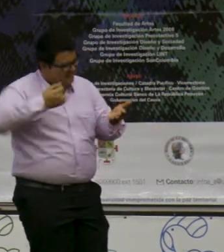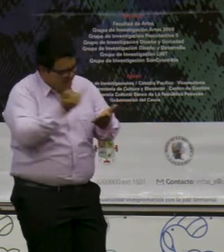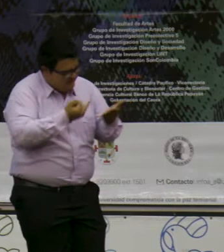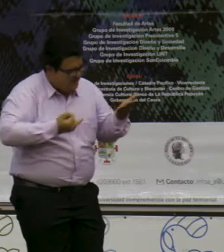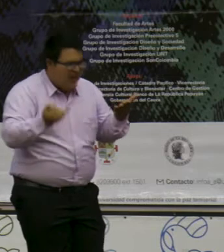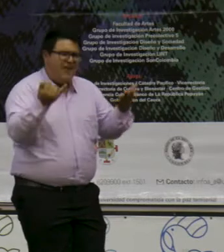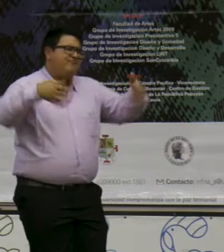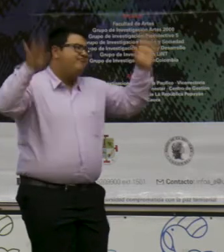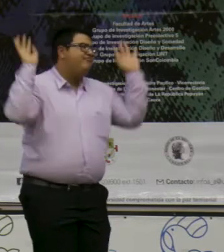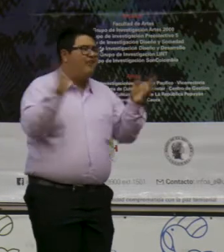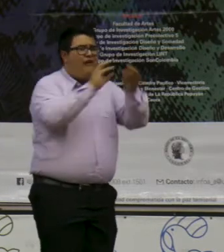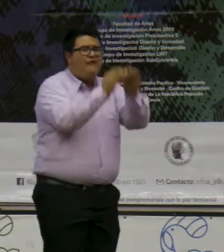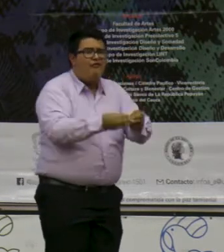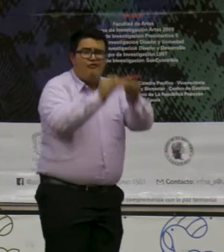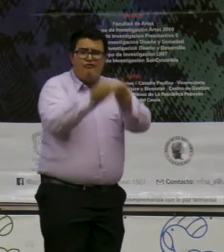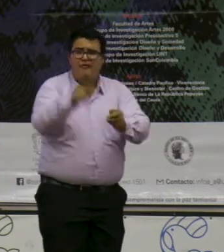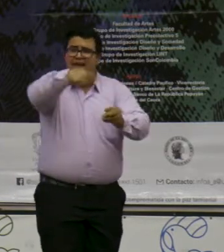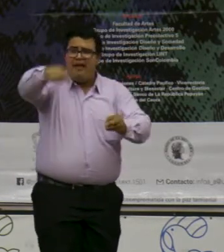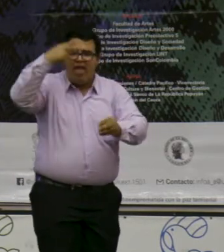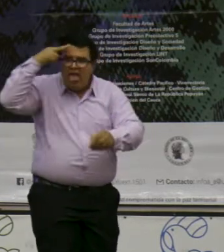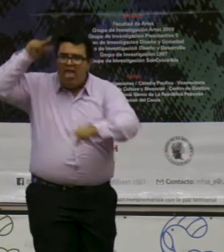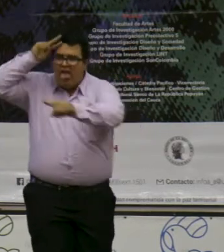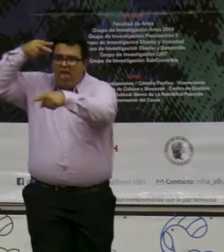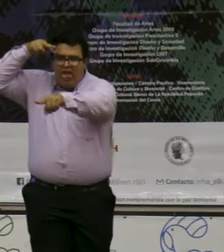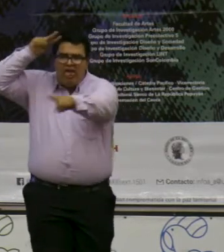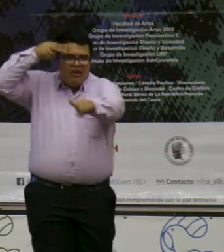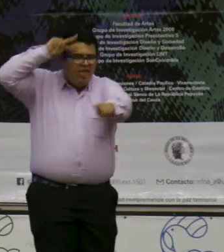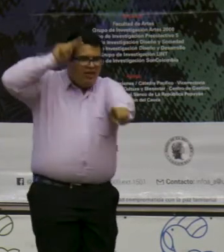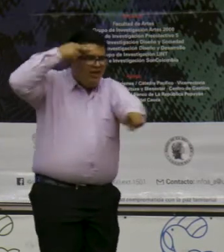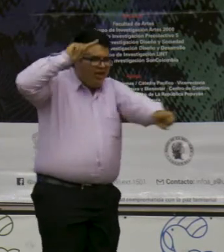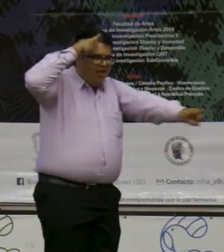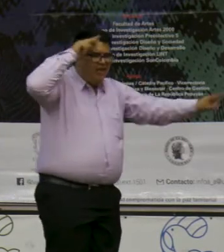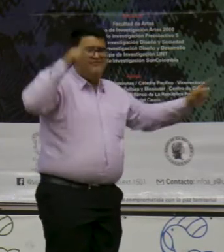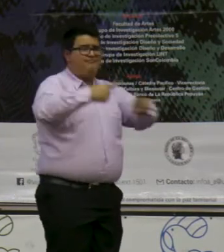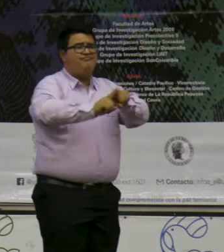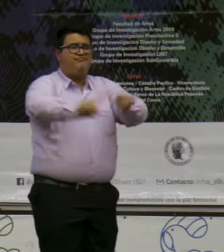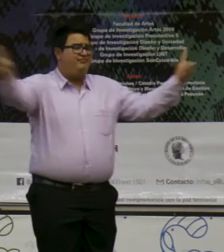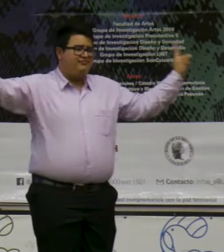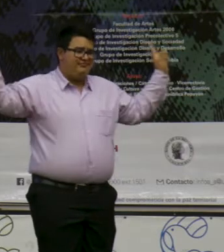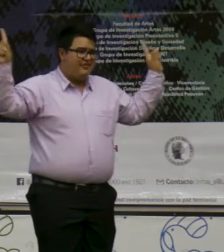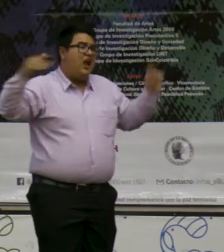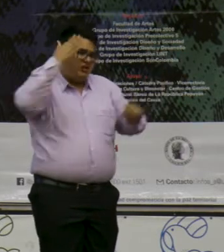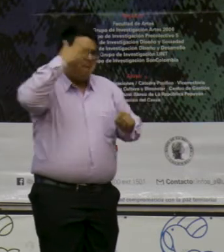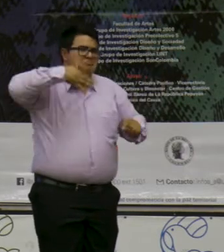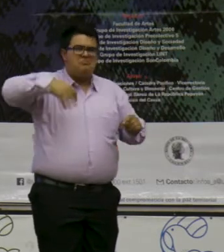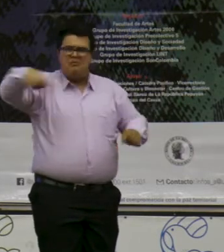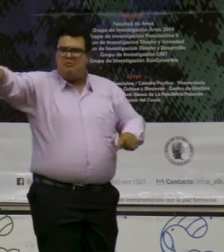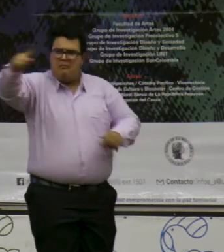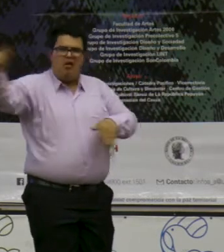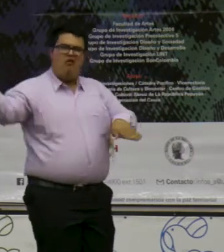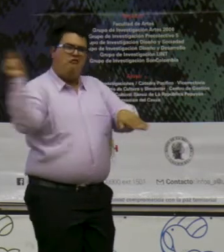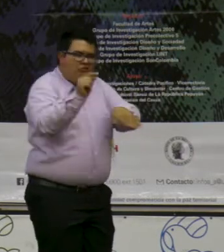muchísimas formas de ser interpretada y muchísimas formas en las que ha sido señalada, juzgada o definida.